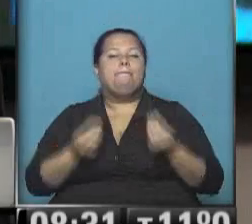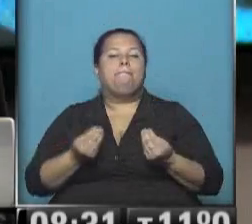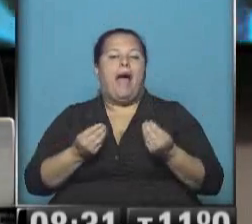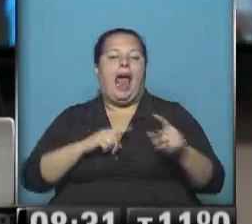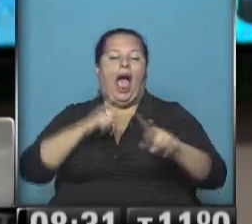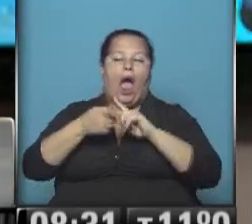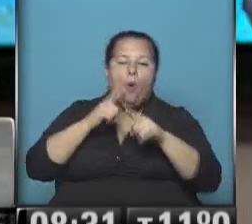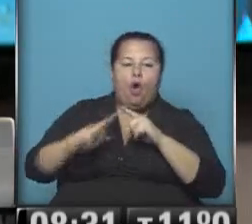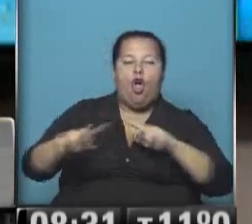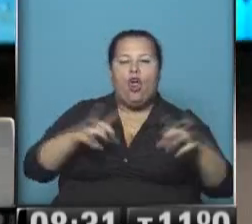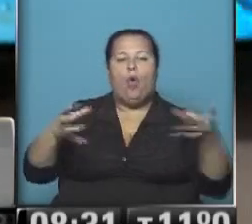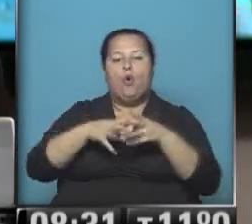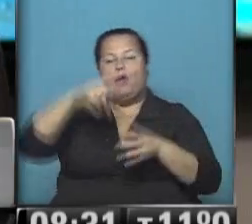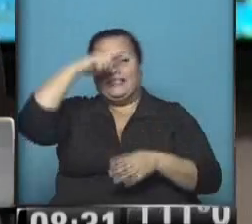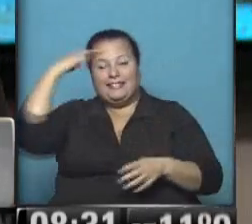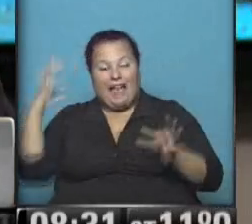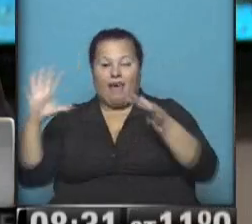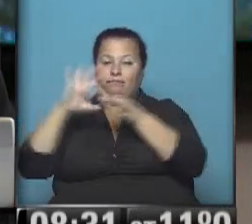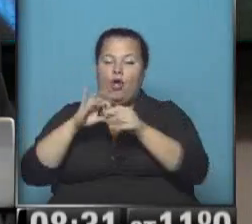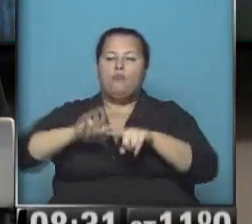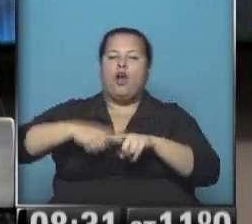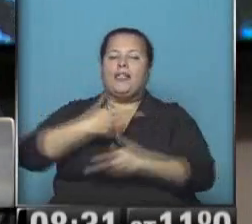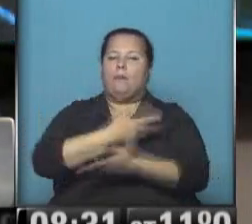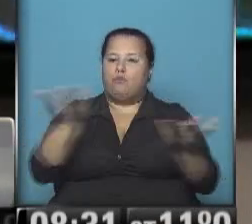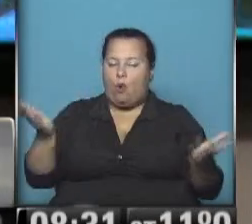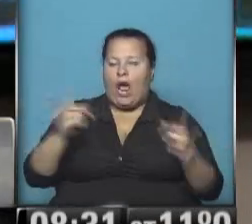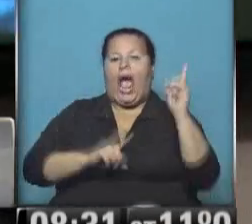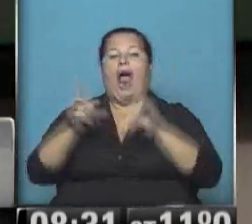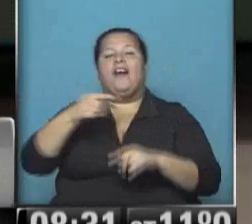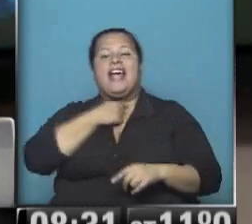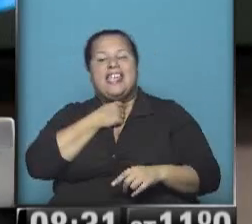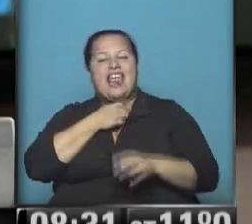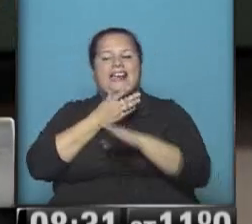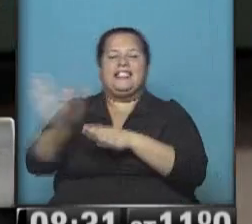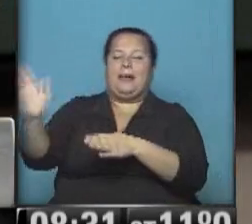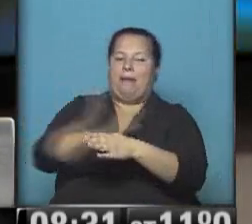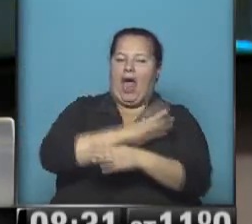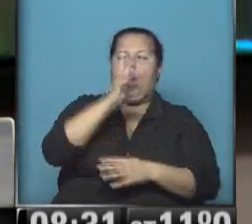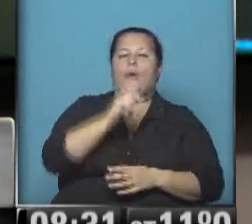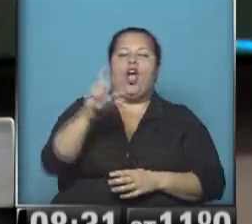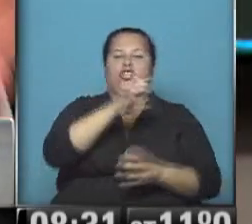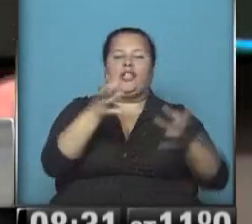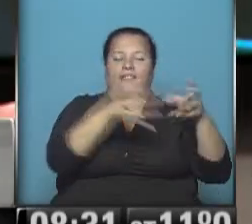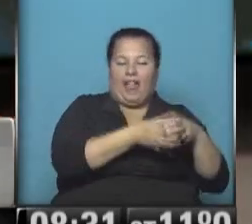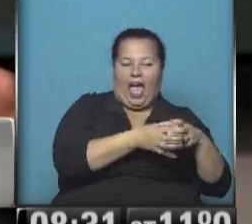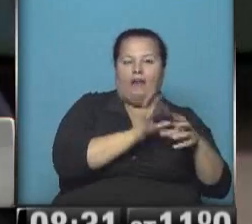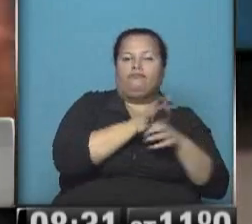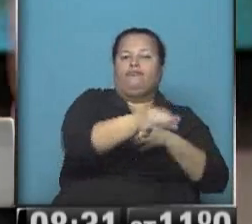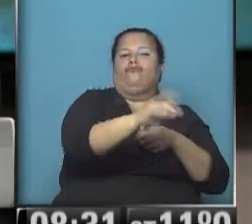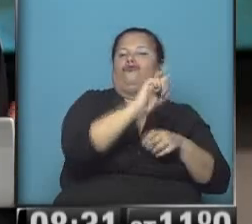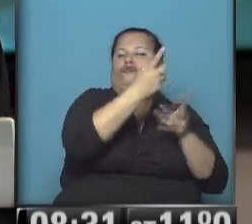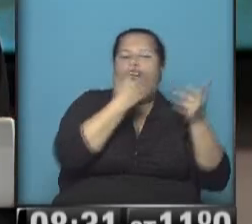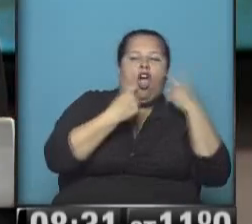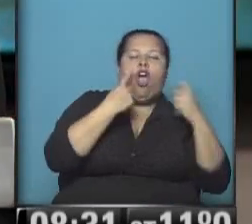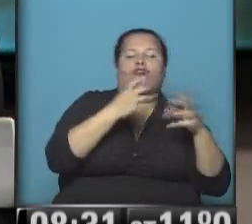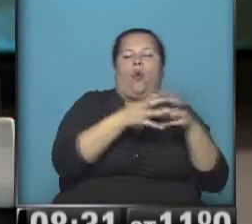coordinar con todo el estado nacional políticas públicas o sea algunos quieren como separarnos que el banco central sea una isla controlada